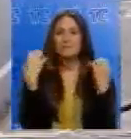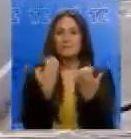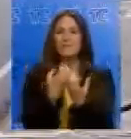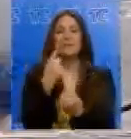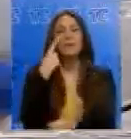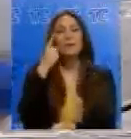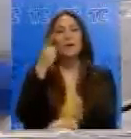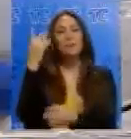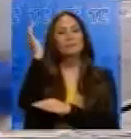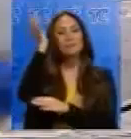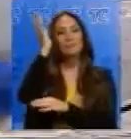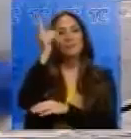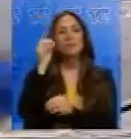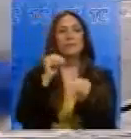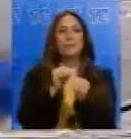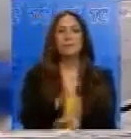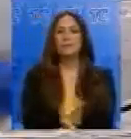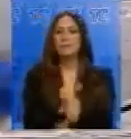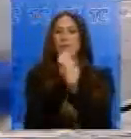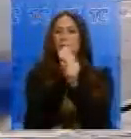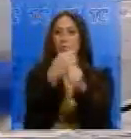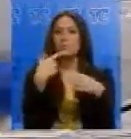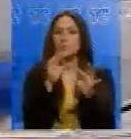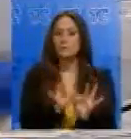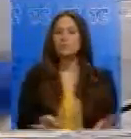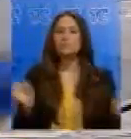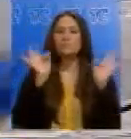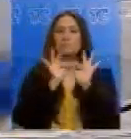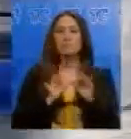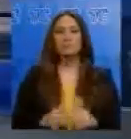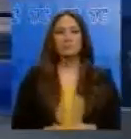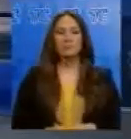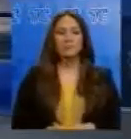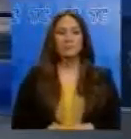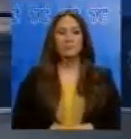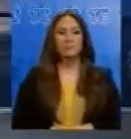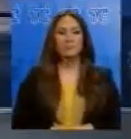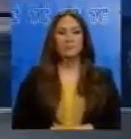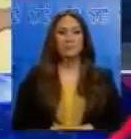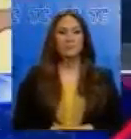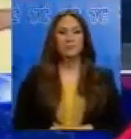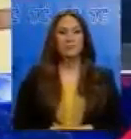para garantizar la seguridad de los visitantes.